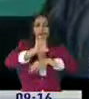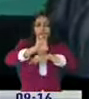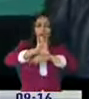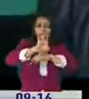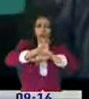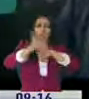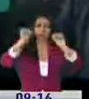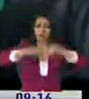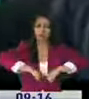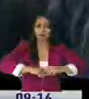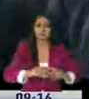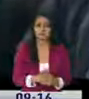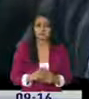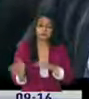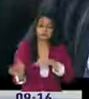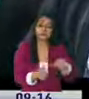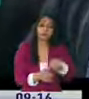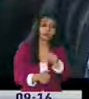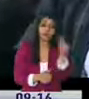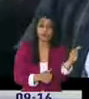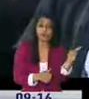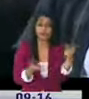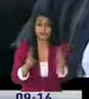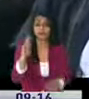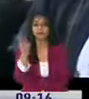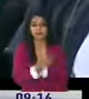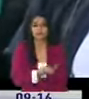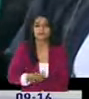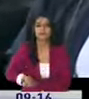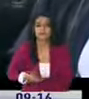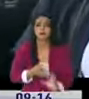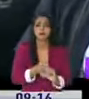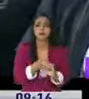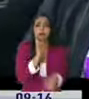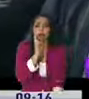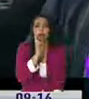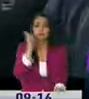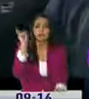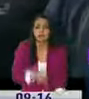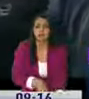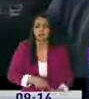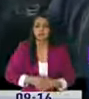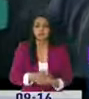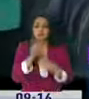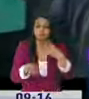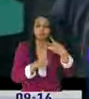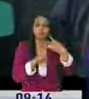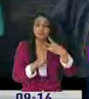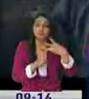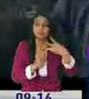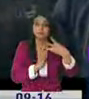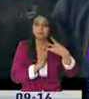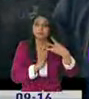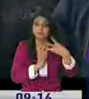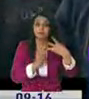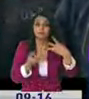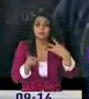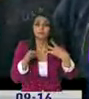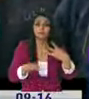una, el otro punto es por la renuncia del vicepresidente de la República. El otro punto para nosotros es